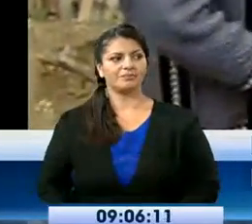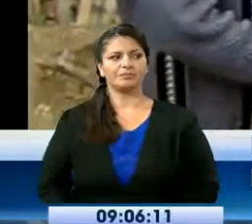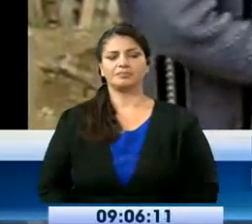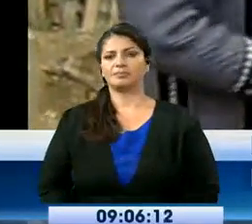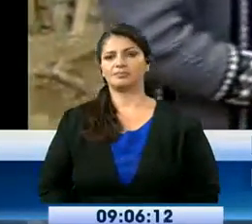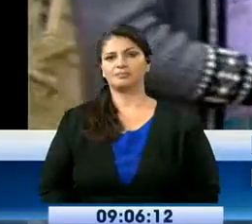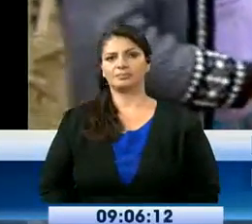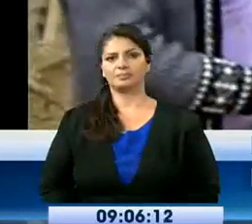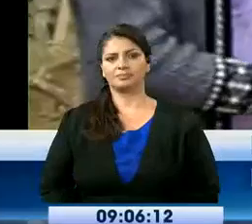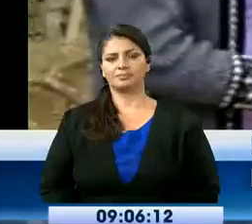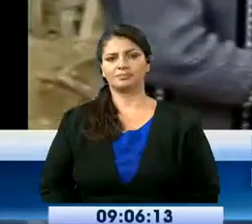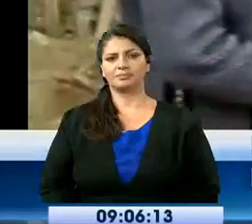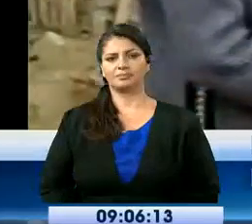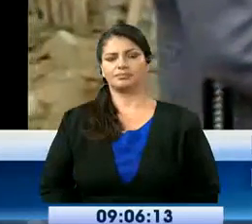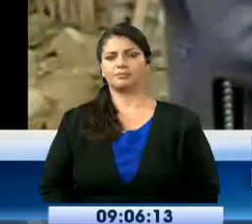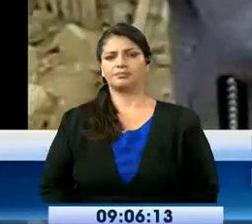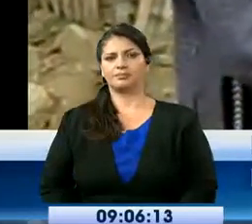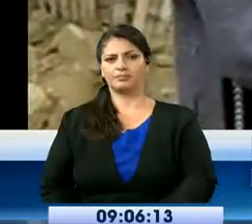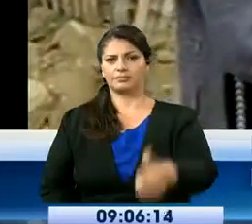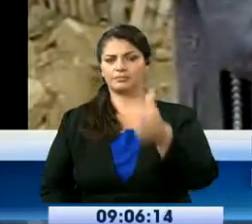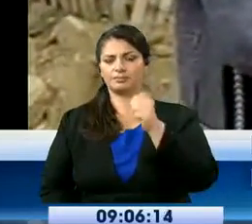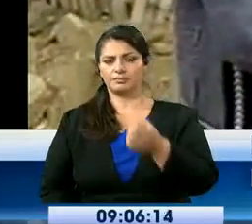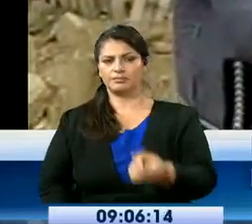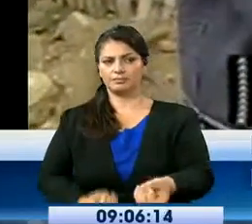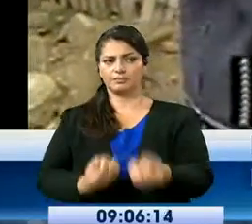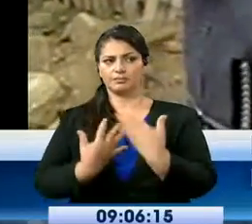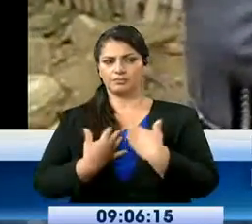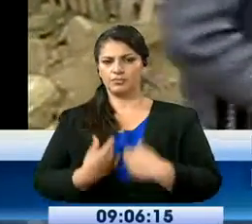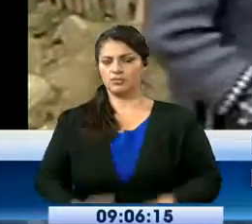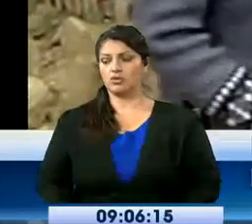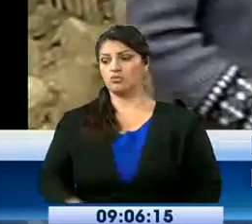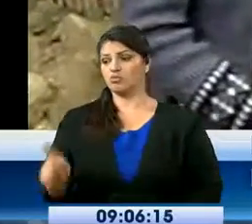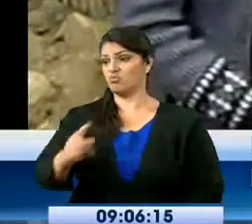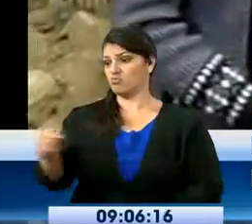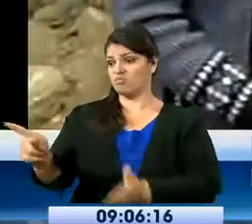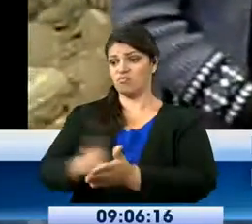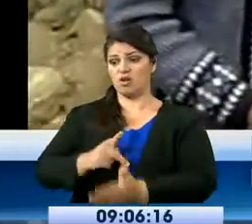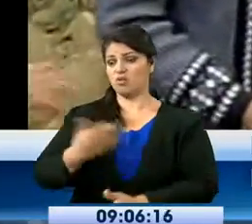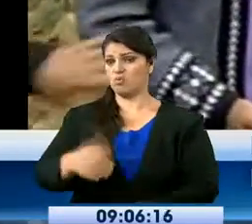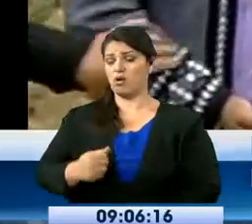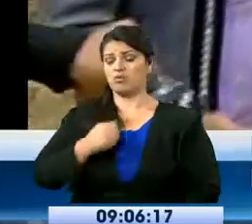dijeron ayer, inclusive, que si yo no me acercaba a pagar, me venían a cortar la luz.